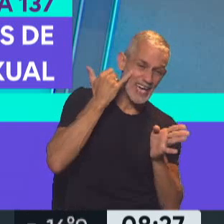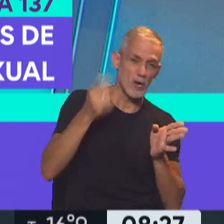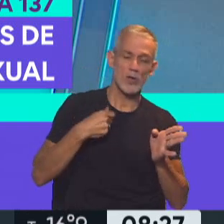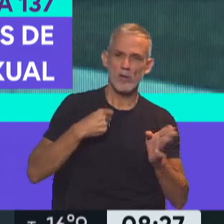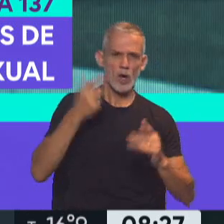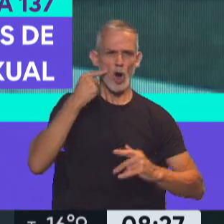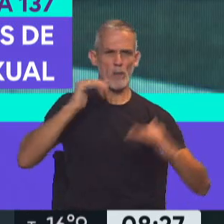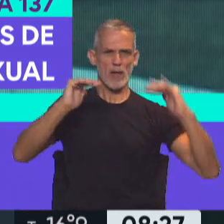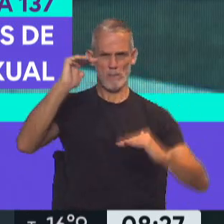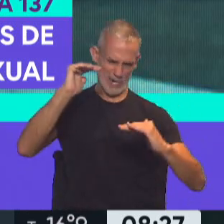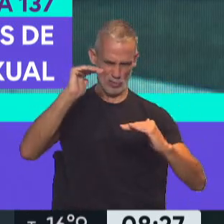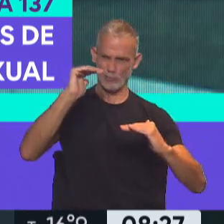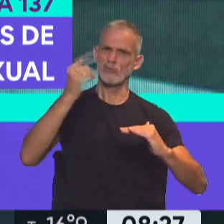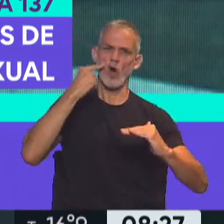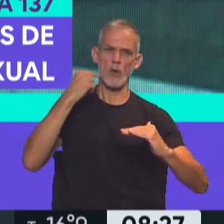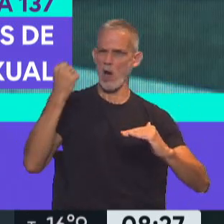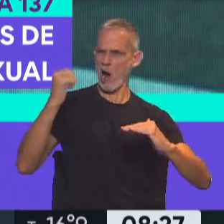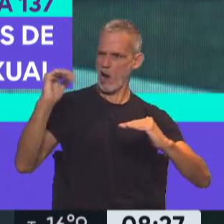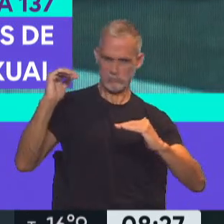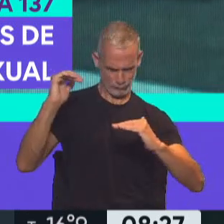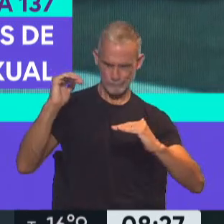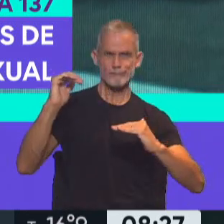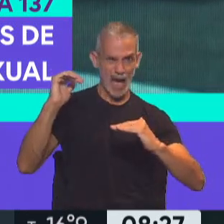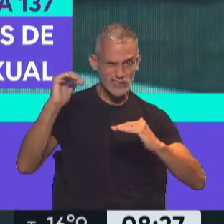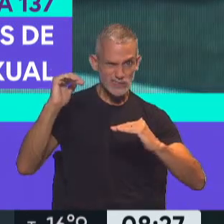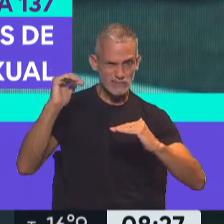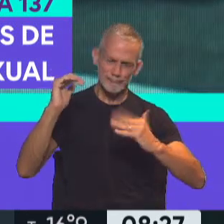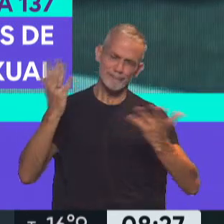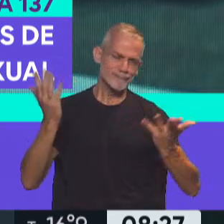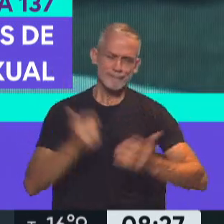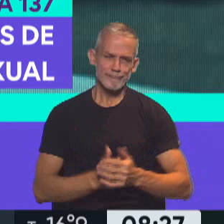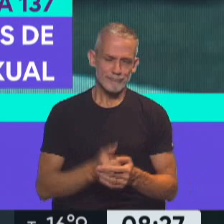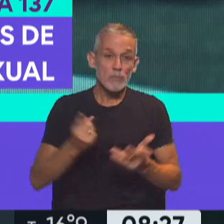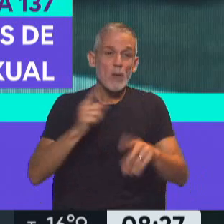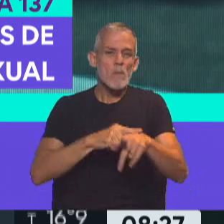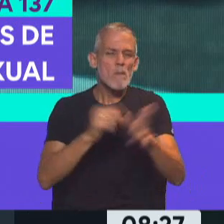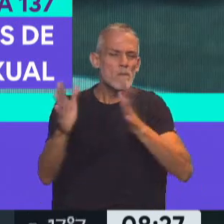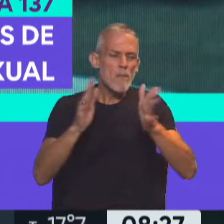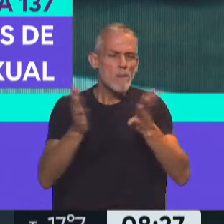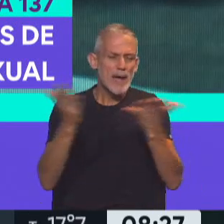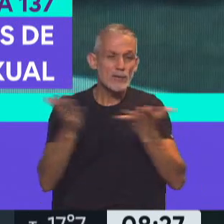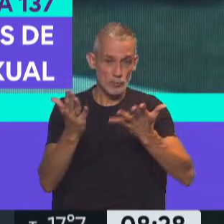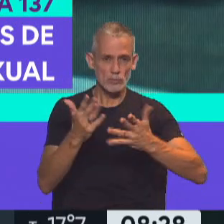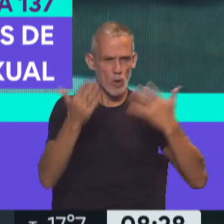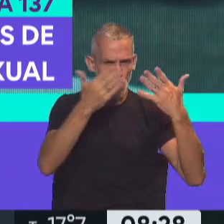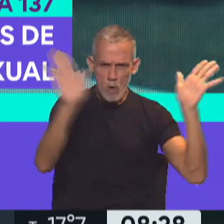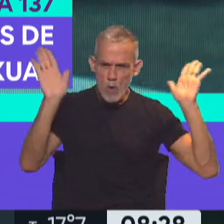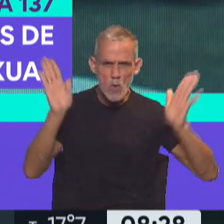menos masculino. Es una idiotez. Y fíjate vos cómo en un momento de gran